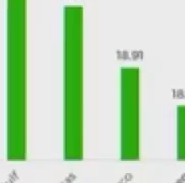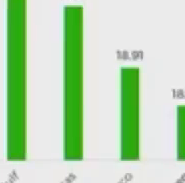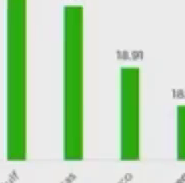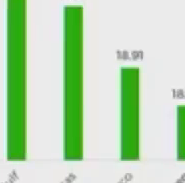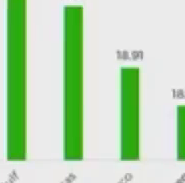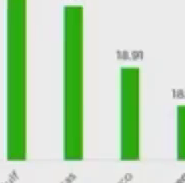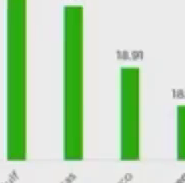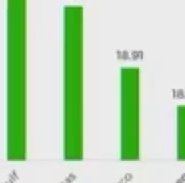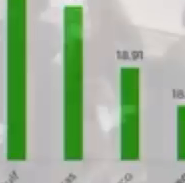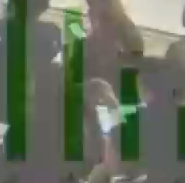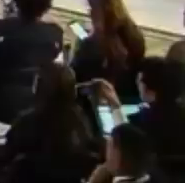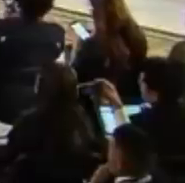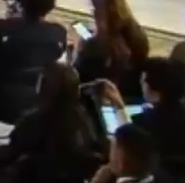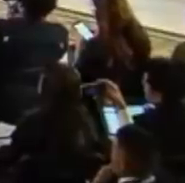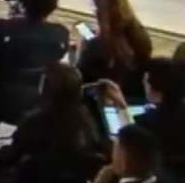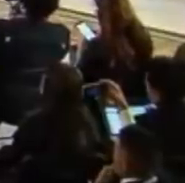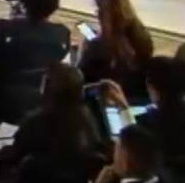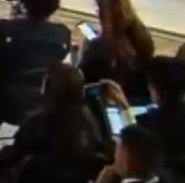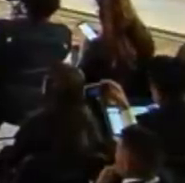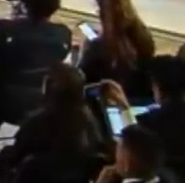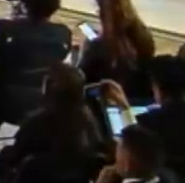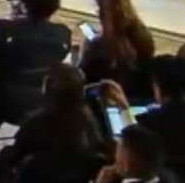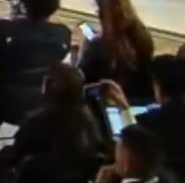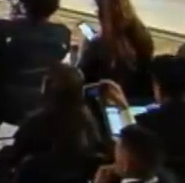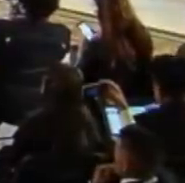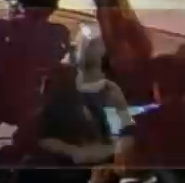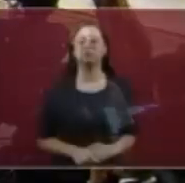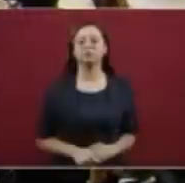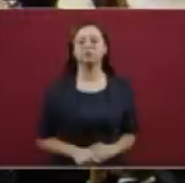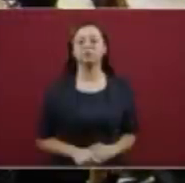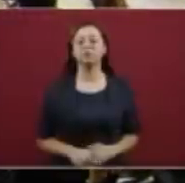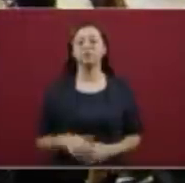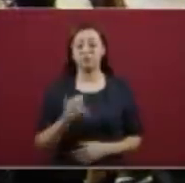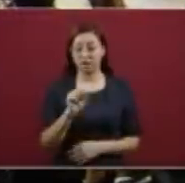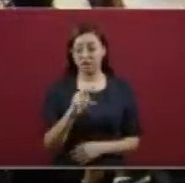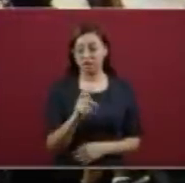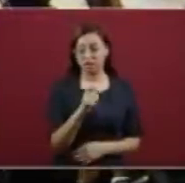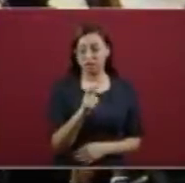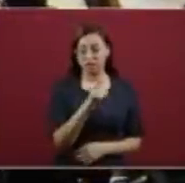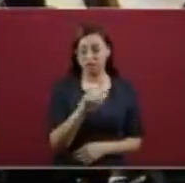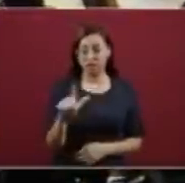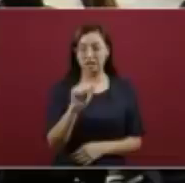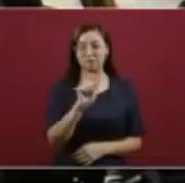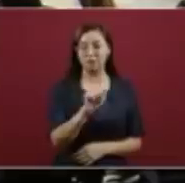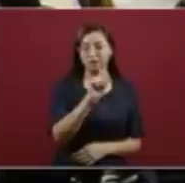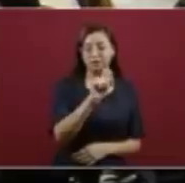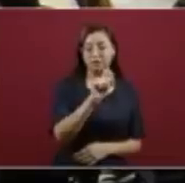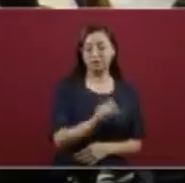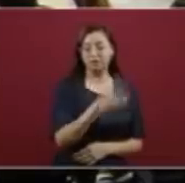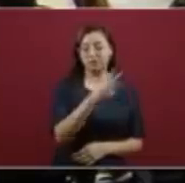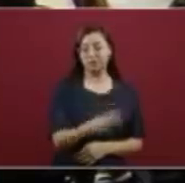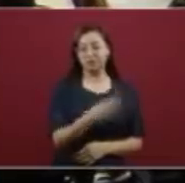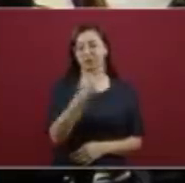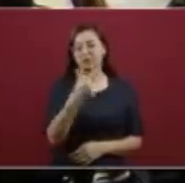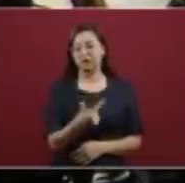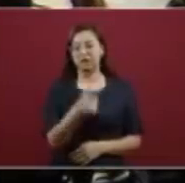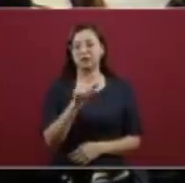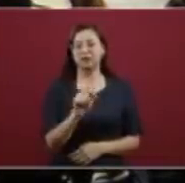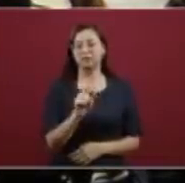en el precio regular, Shell a 20.23, G500 a 19.89, Full